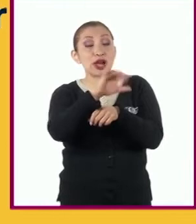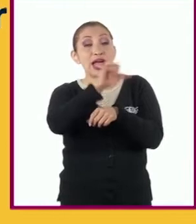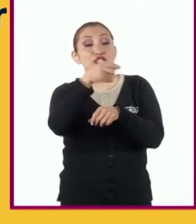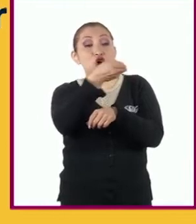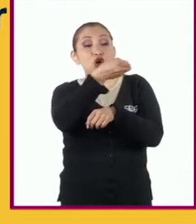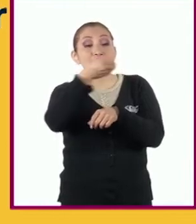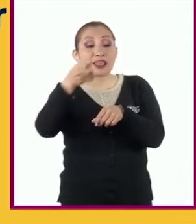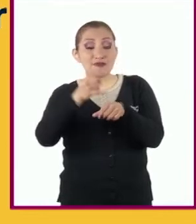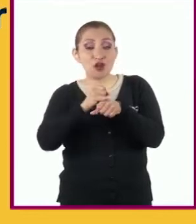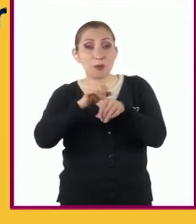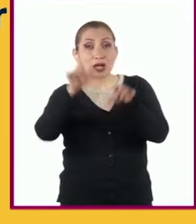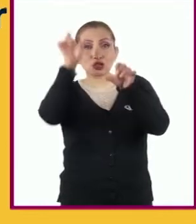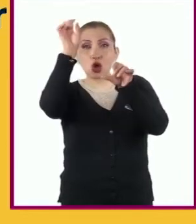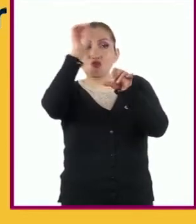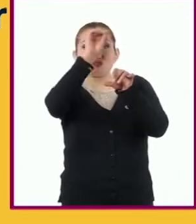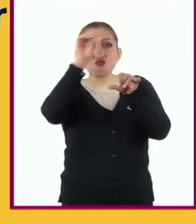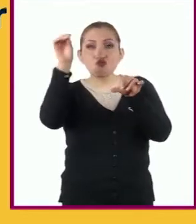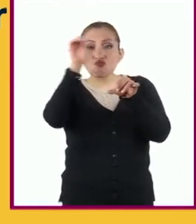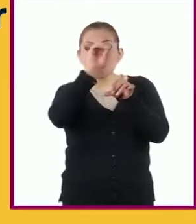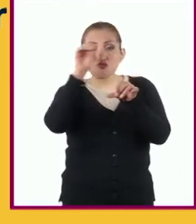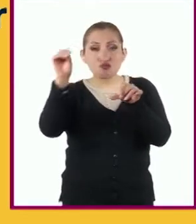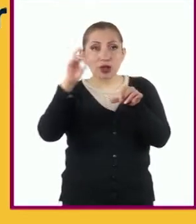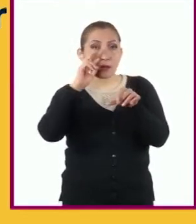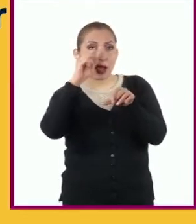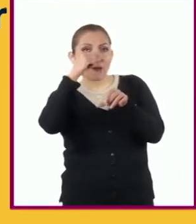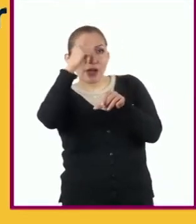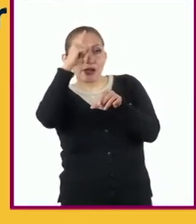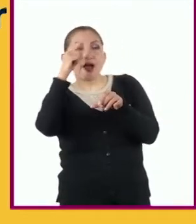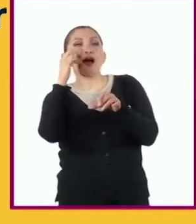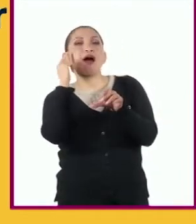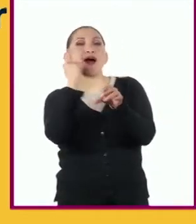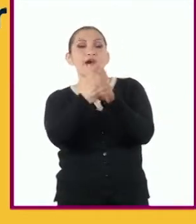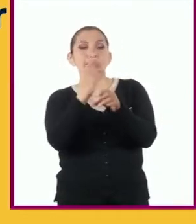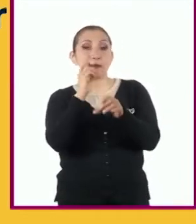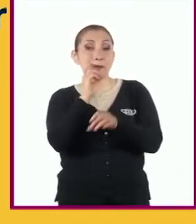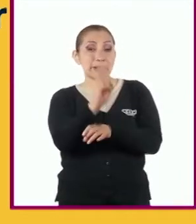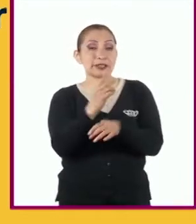organizar información de manera tal que resulte fácil de consultar.